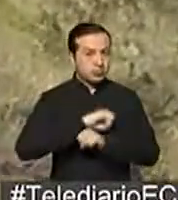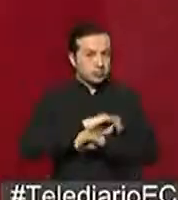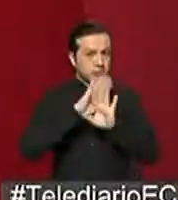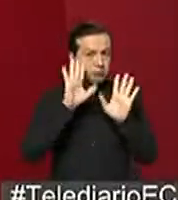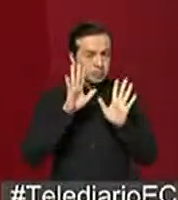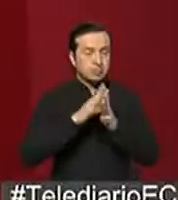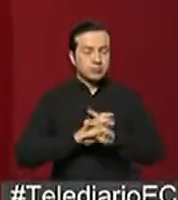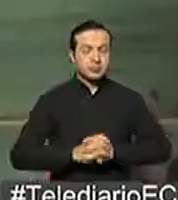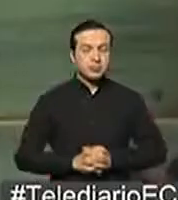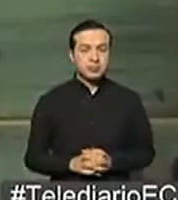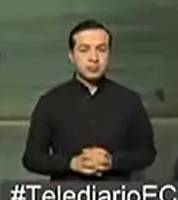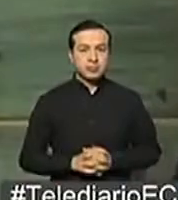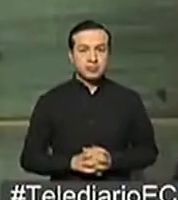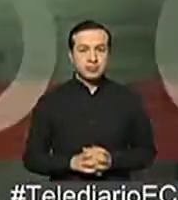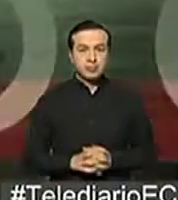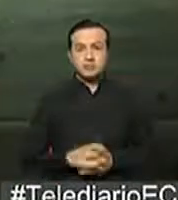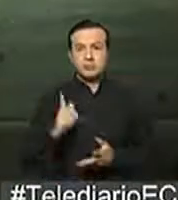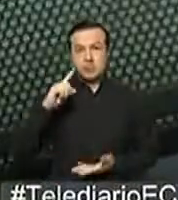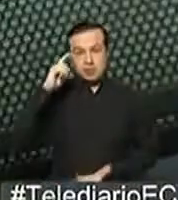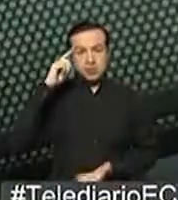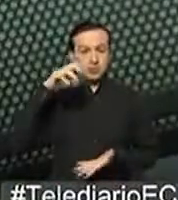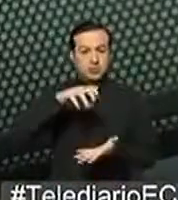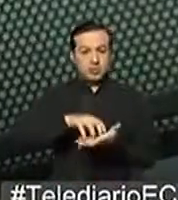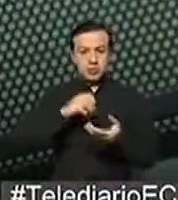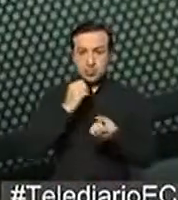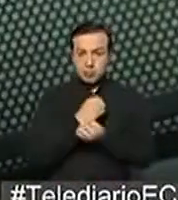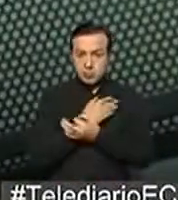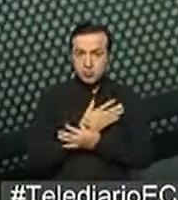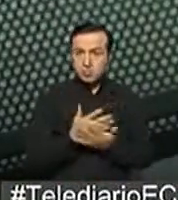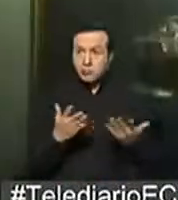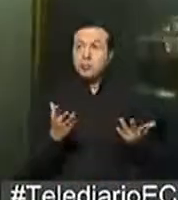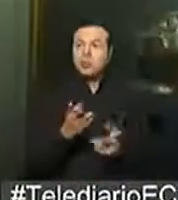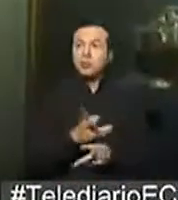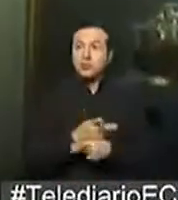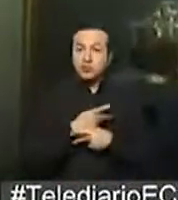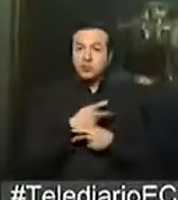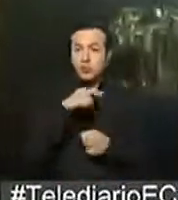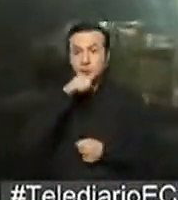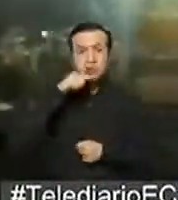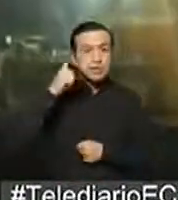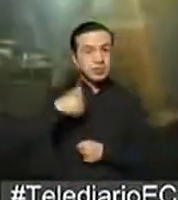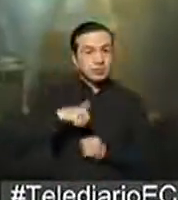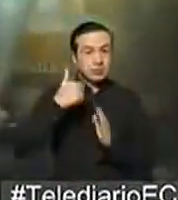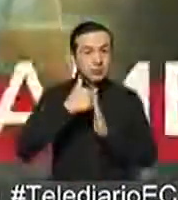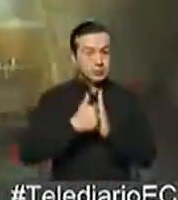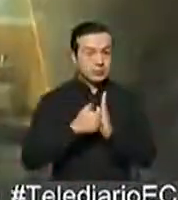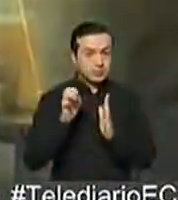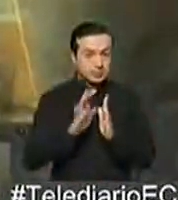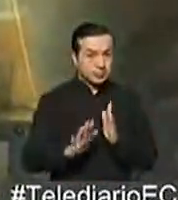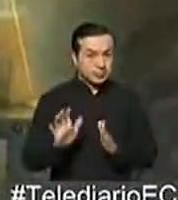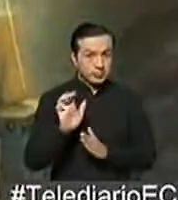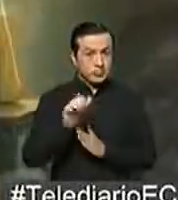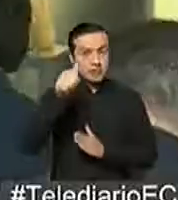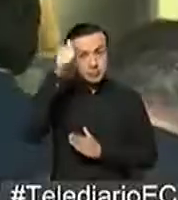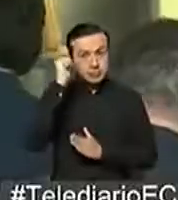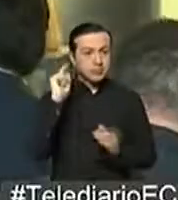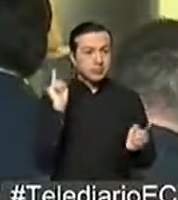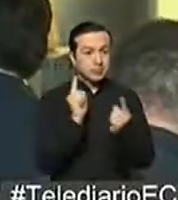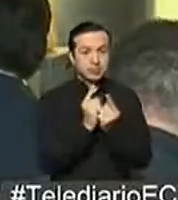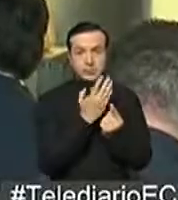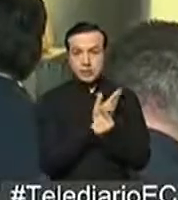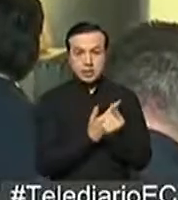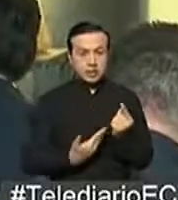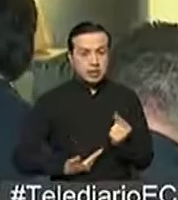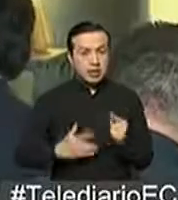informe. El gobierno compromete su apoyo para la producción de cerveza artesanal en el país. Ayer se reunieron el presidente